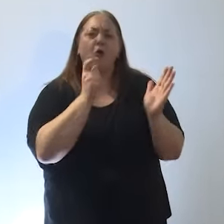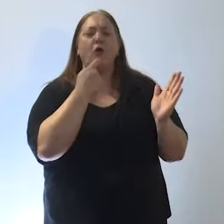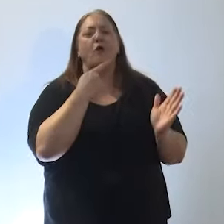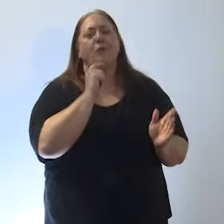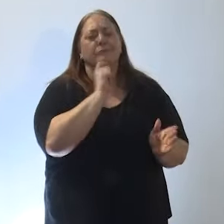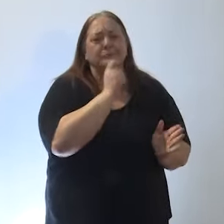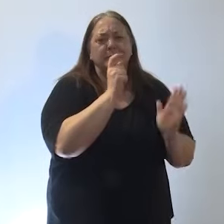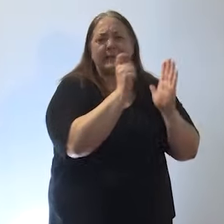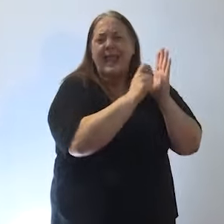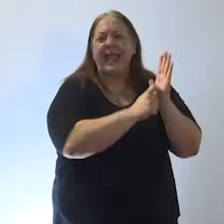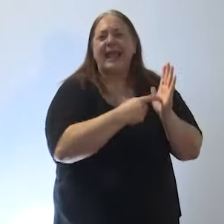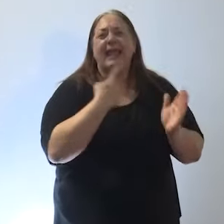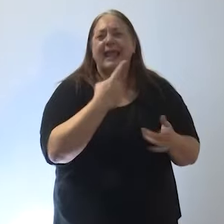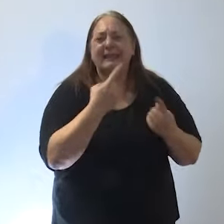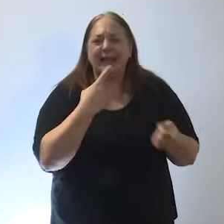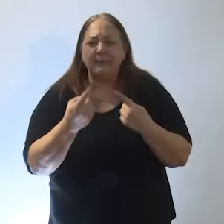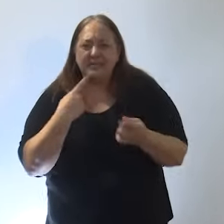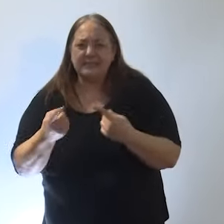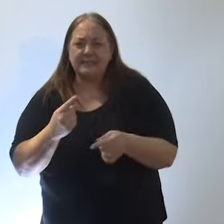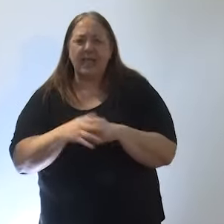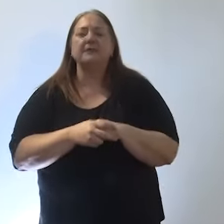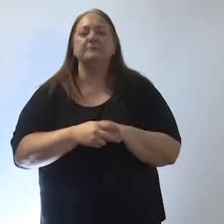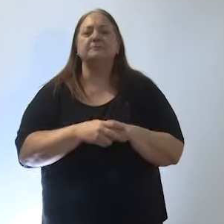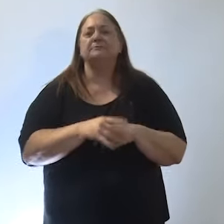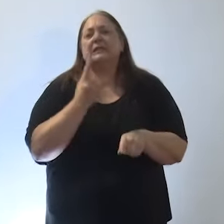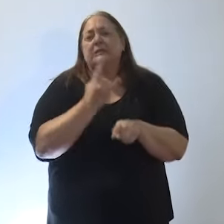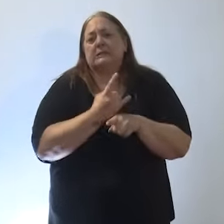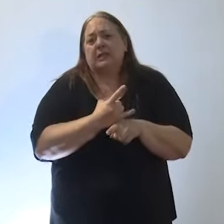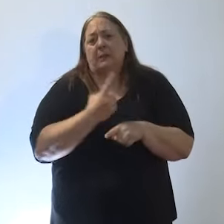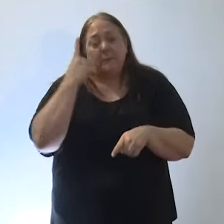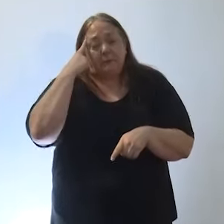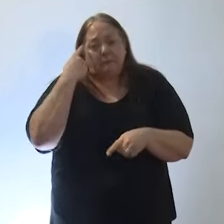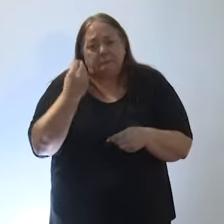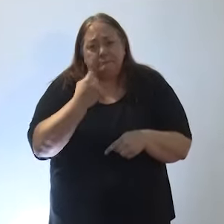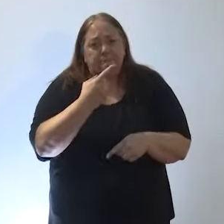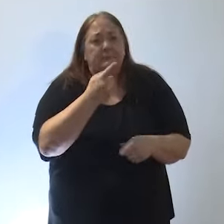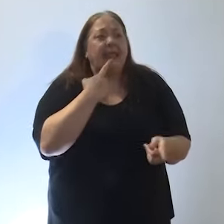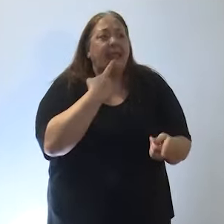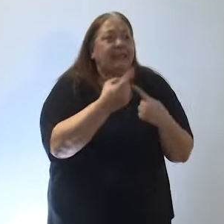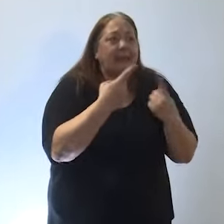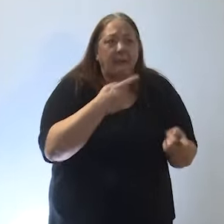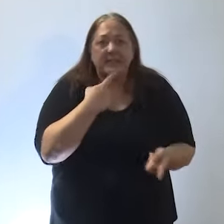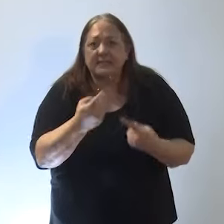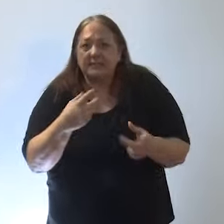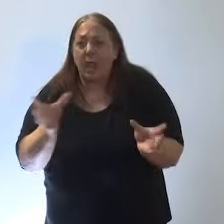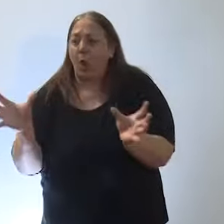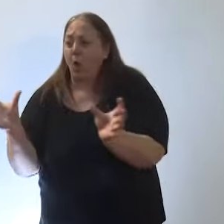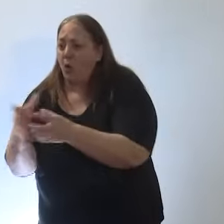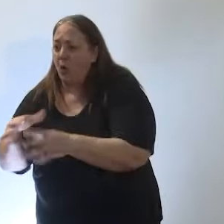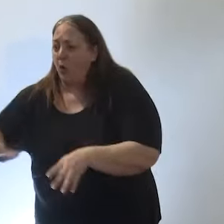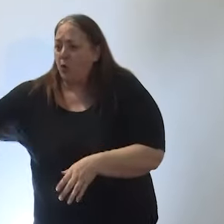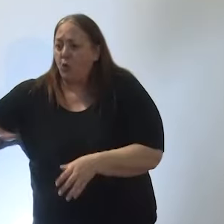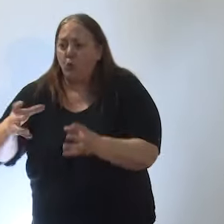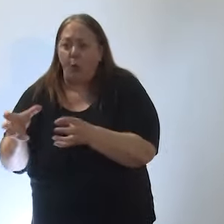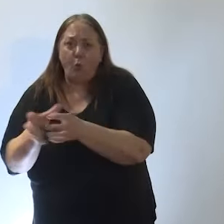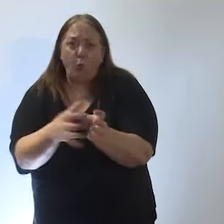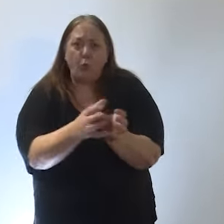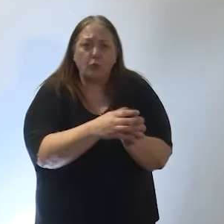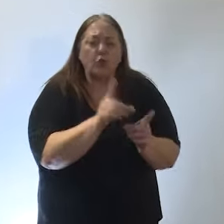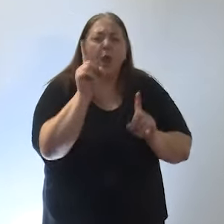y a veces Bueno siempre está esa atención no cuánto generalizar lo que aparece en las entrevistas con el conjunto algunas de las cosas que os ven en las